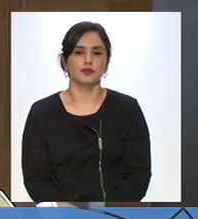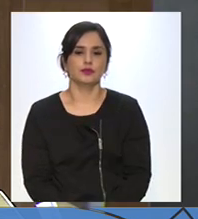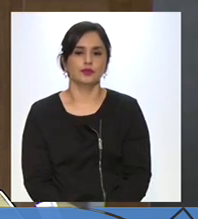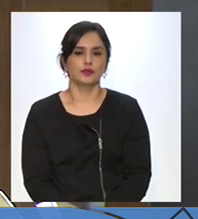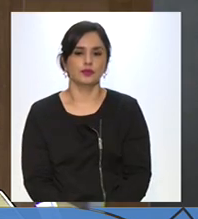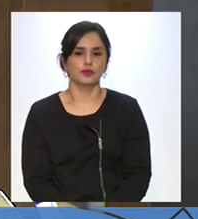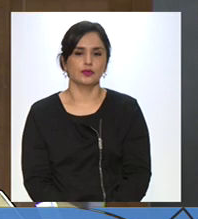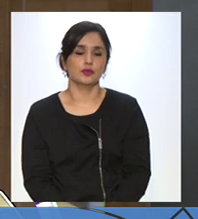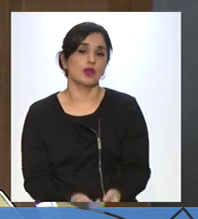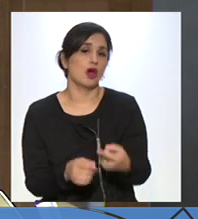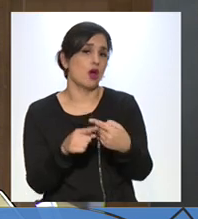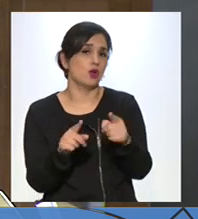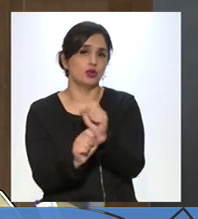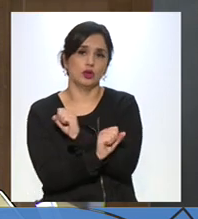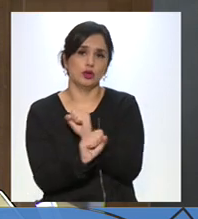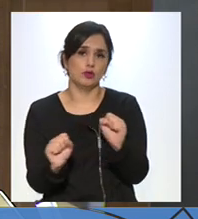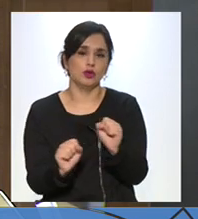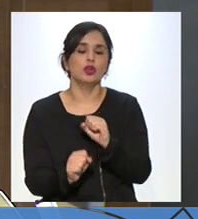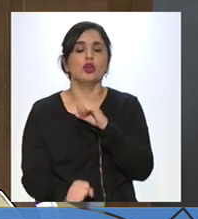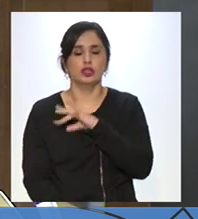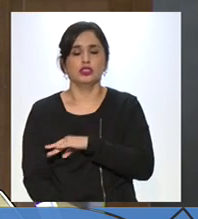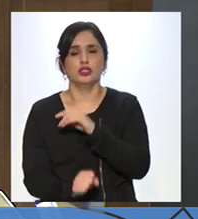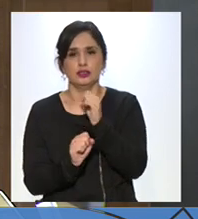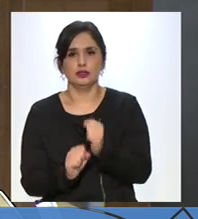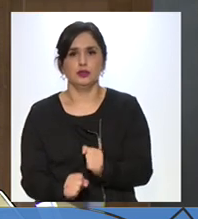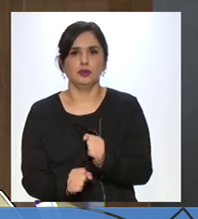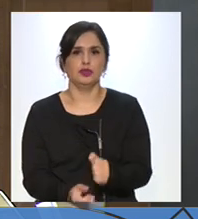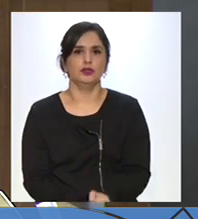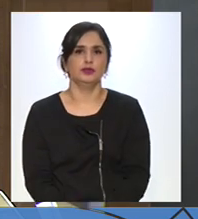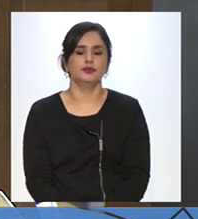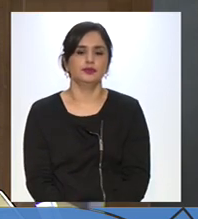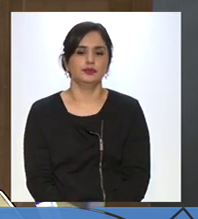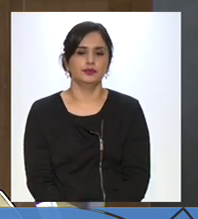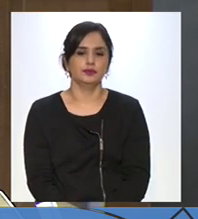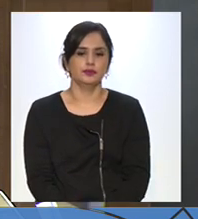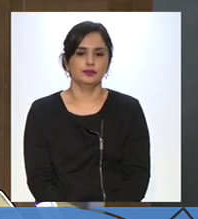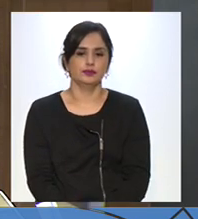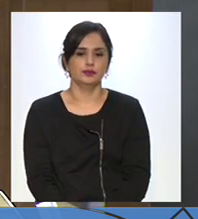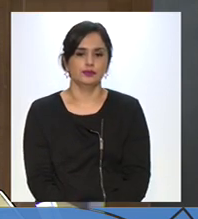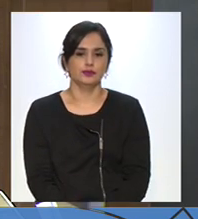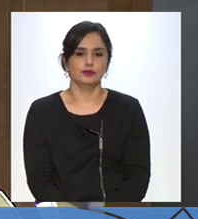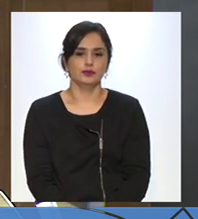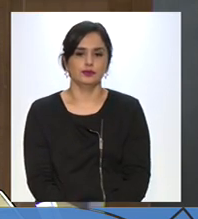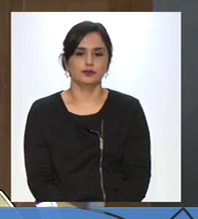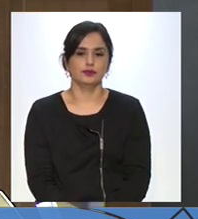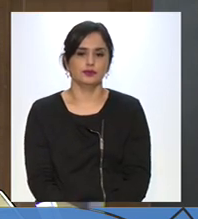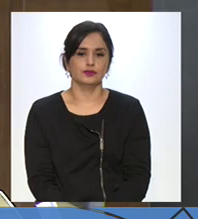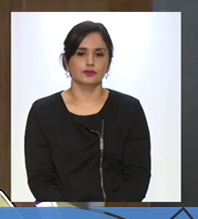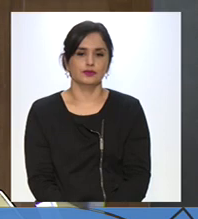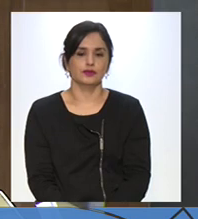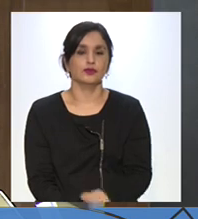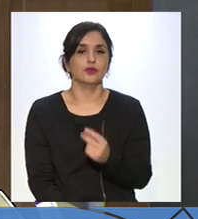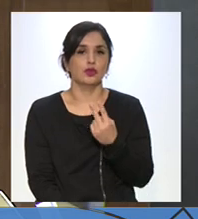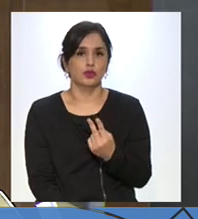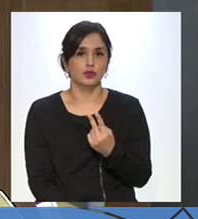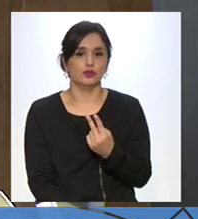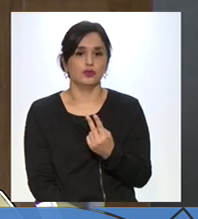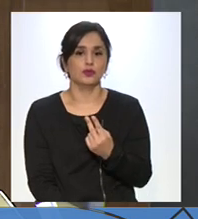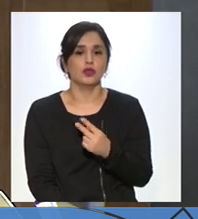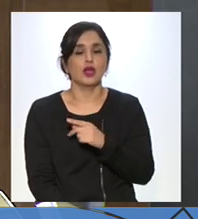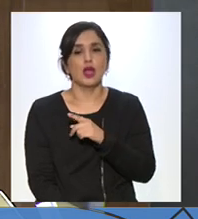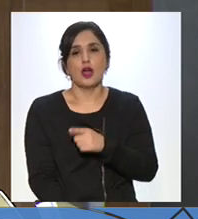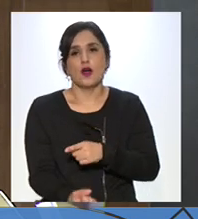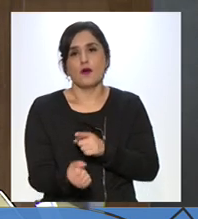salir adelante y esto que Chile ha podido salir. O sea, yo me quedo con esa primera parte de la exposición. Y segundo, que vamos a tener un